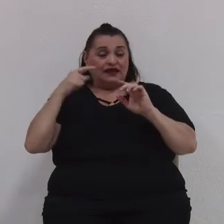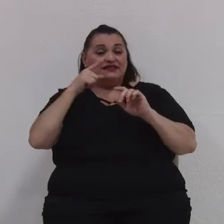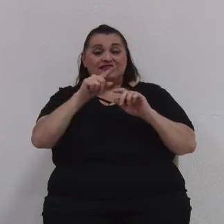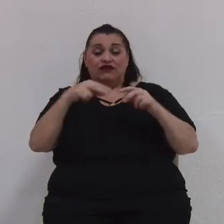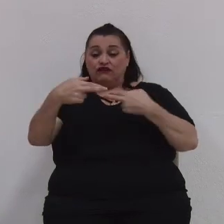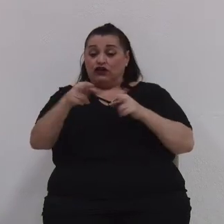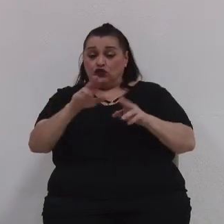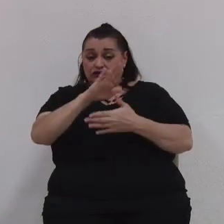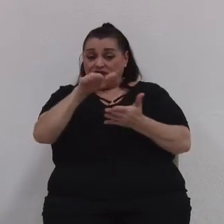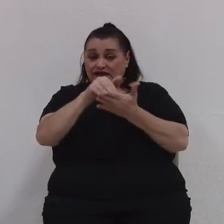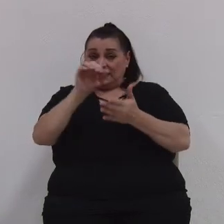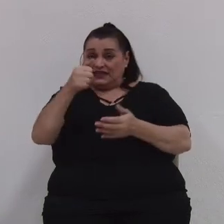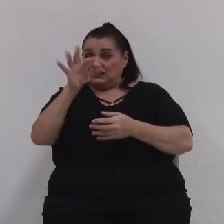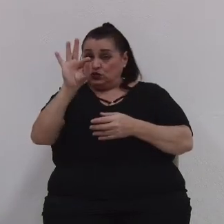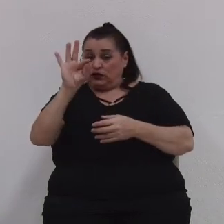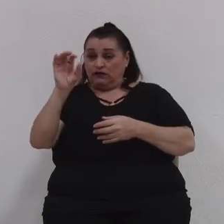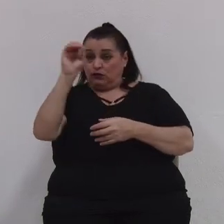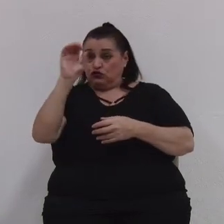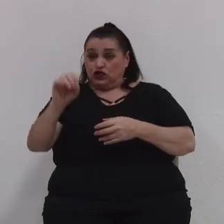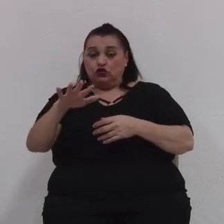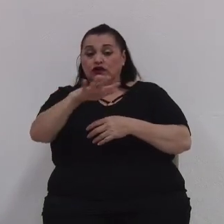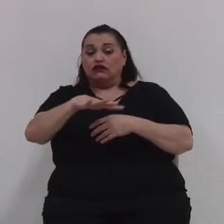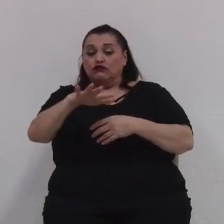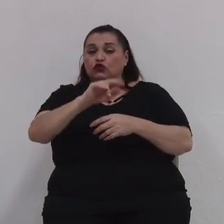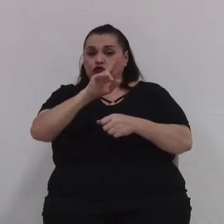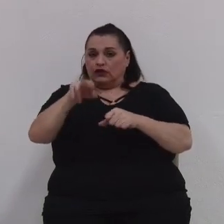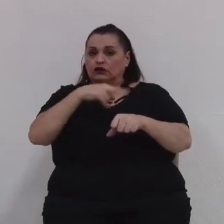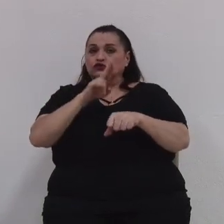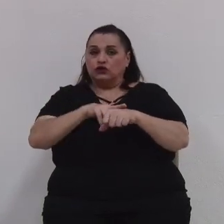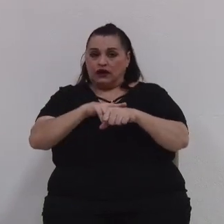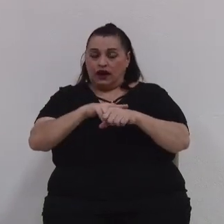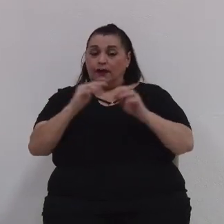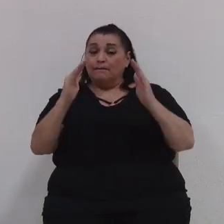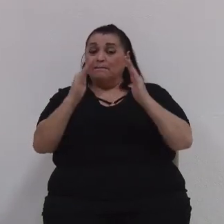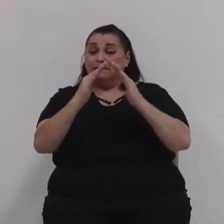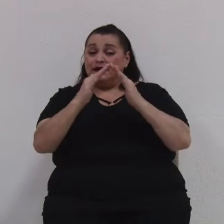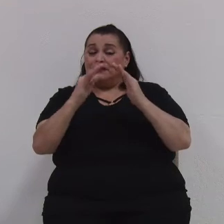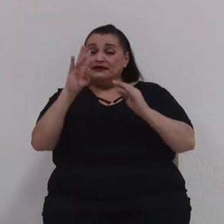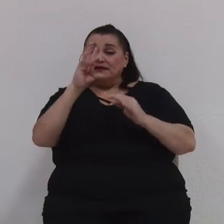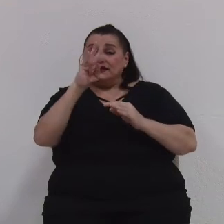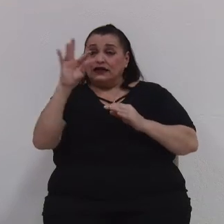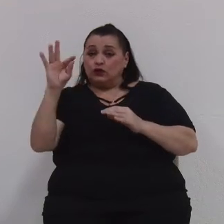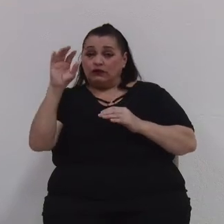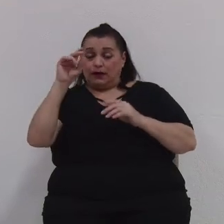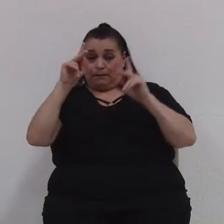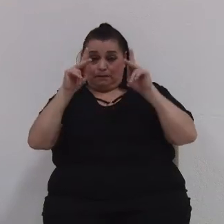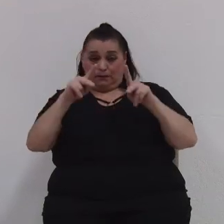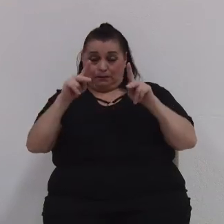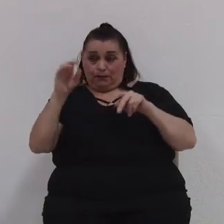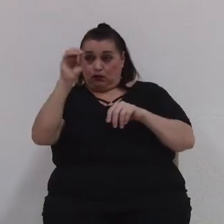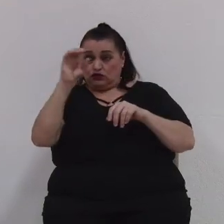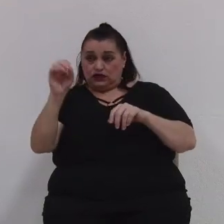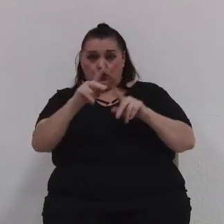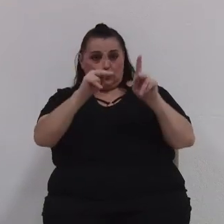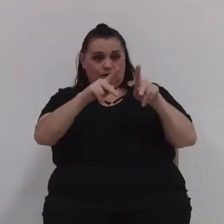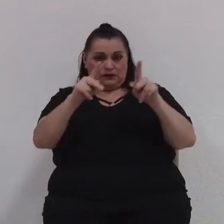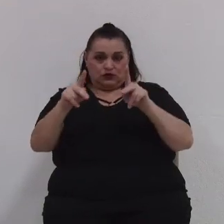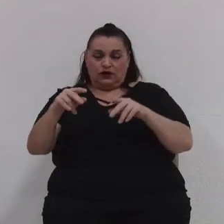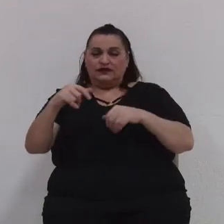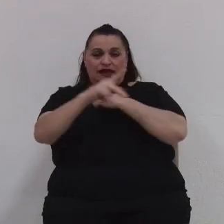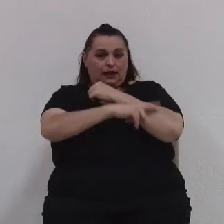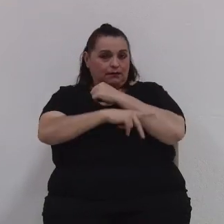el 19% del territorio nacional, vive el 79% de la población del país.